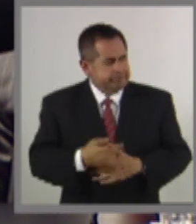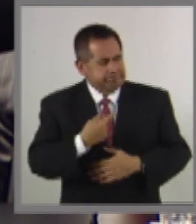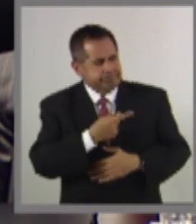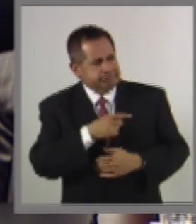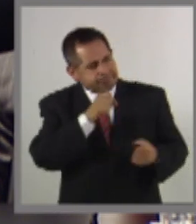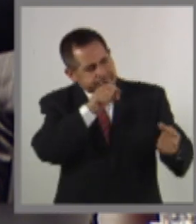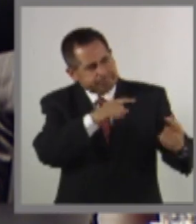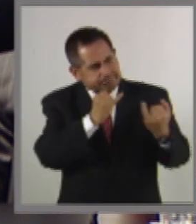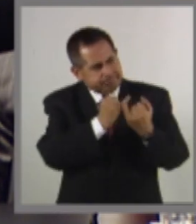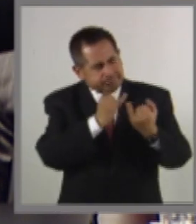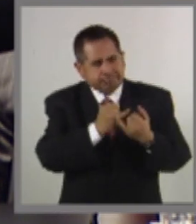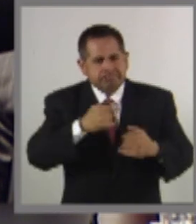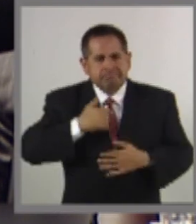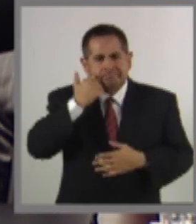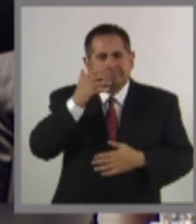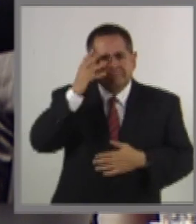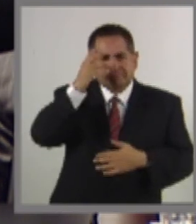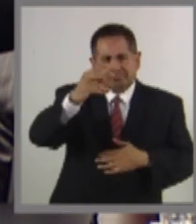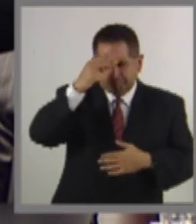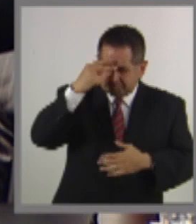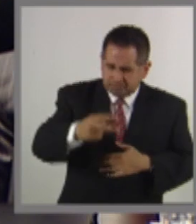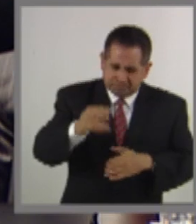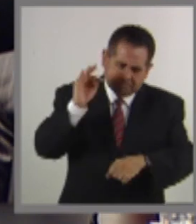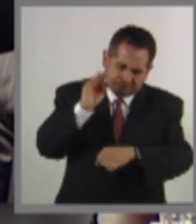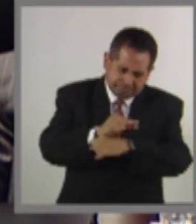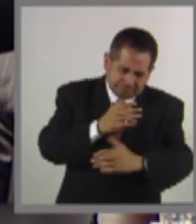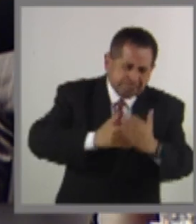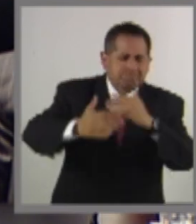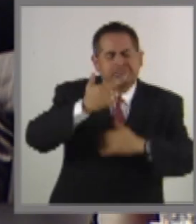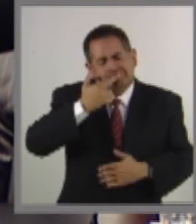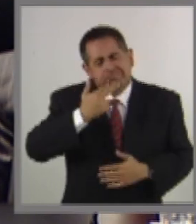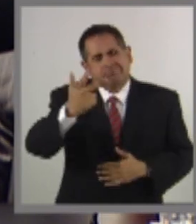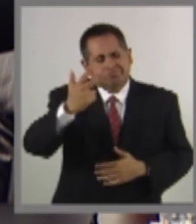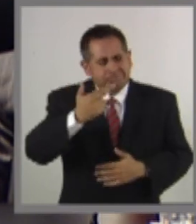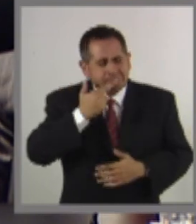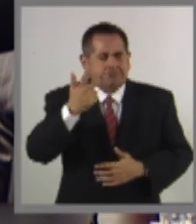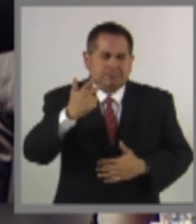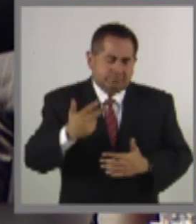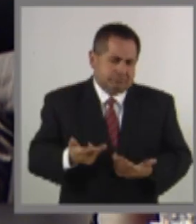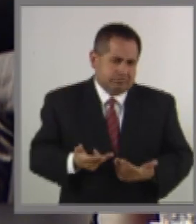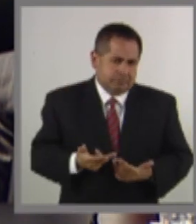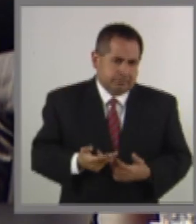denominador. Queremos que a México le vaya mejor. Y desde ese